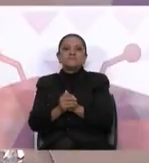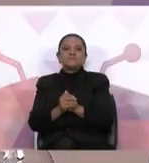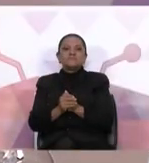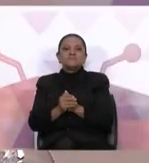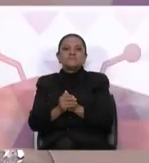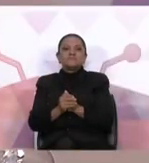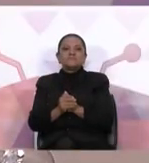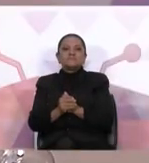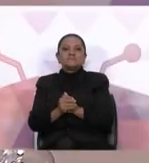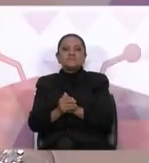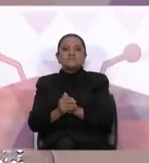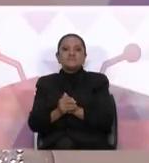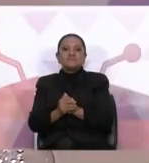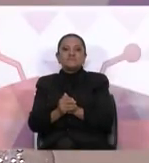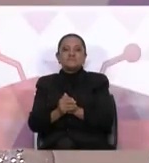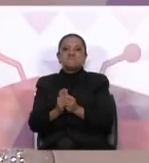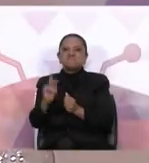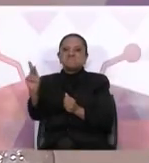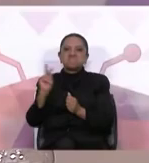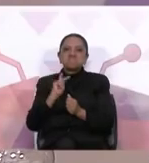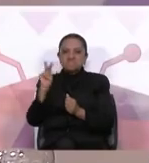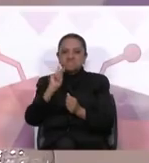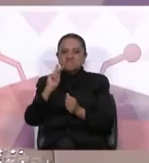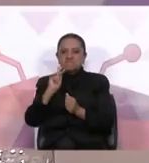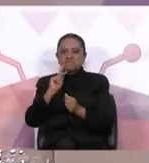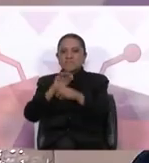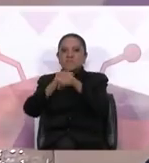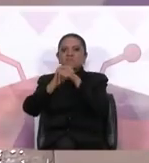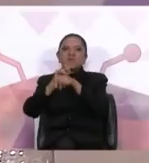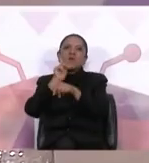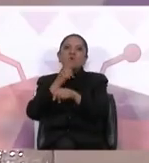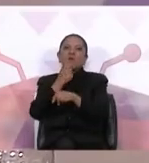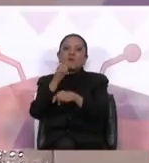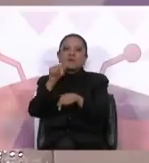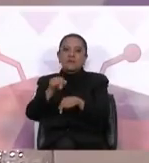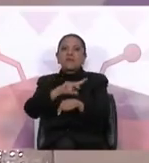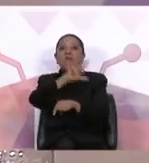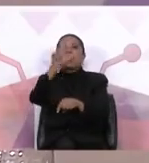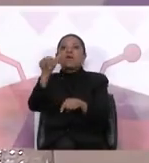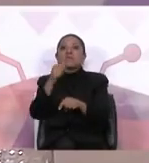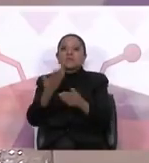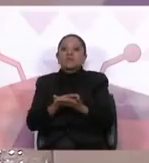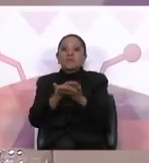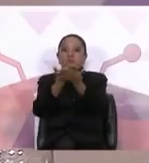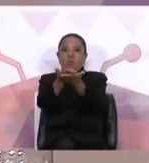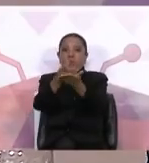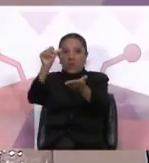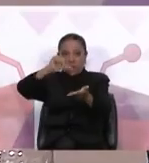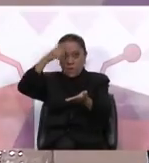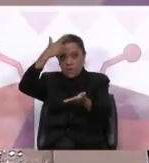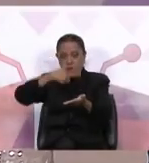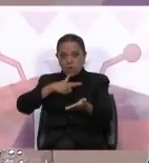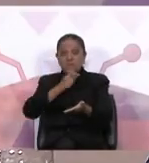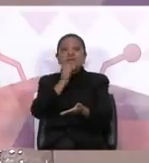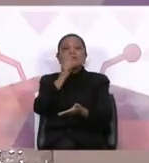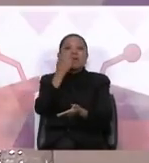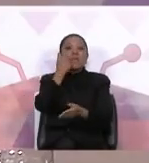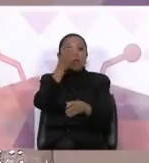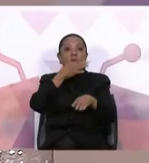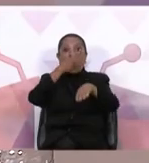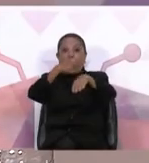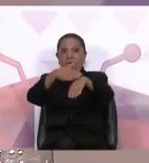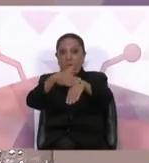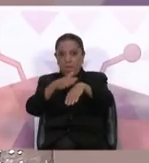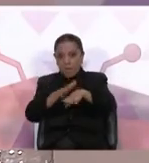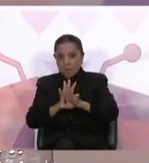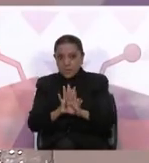paisanos amigas y amigos después de proponer esta noche también quiero advertir y advertir